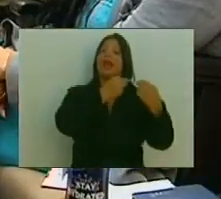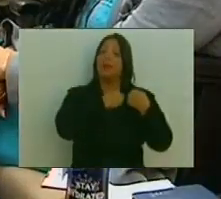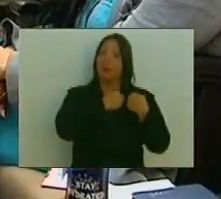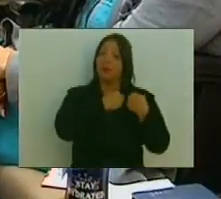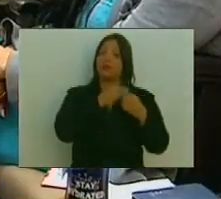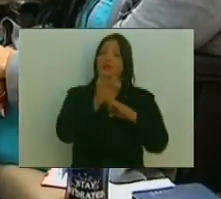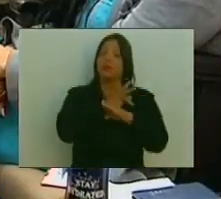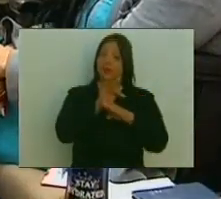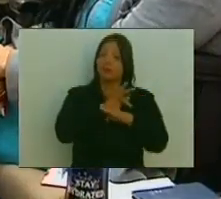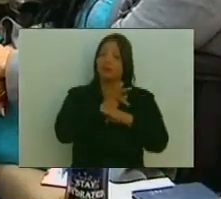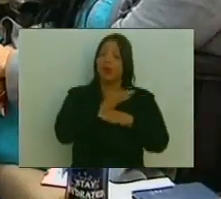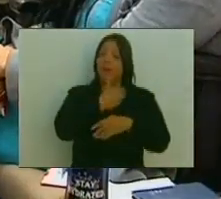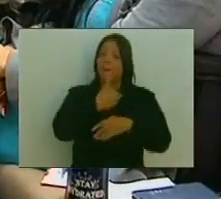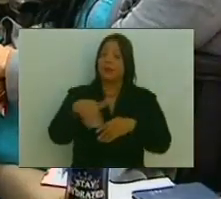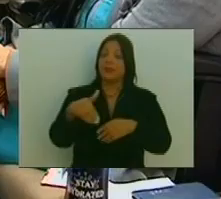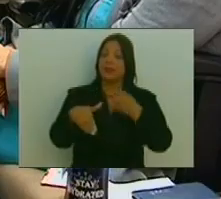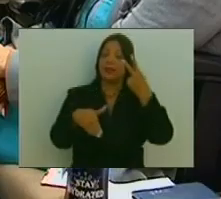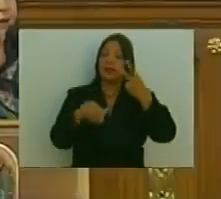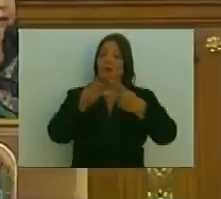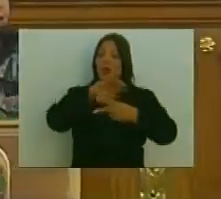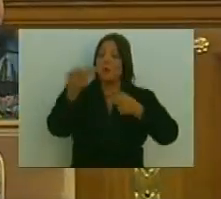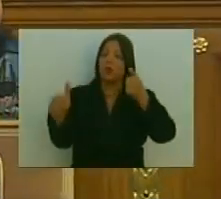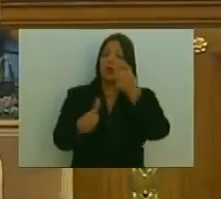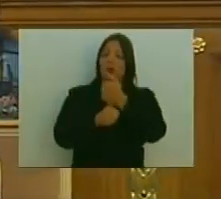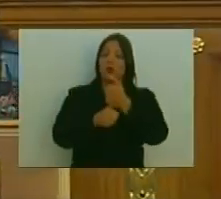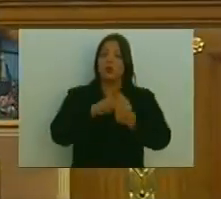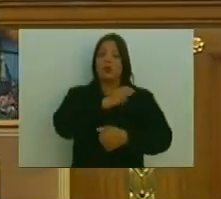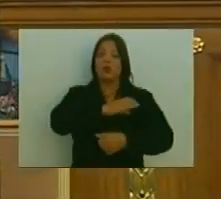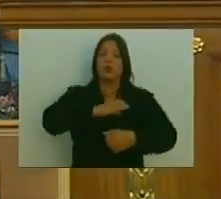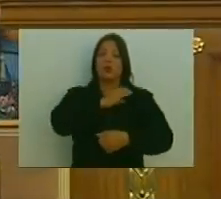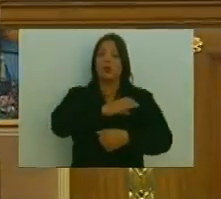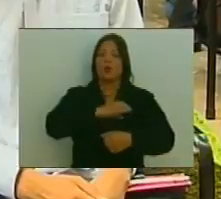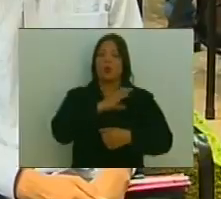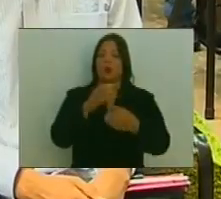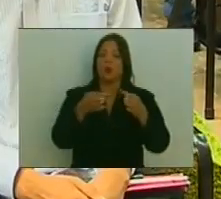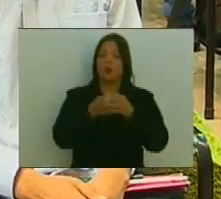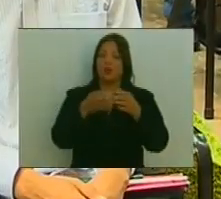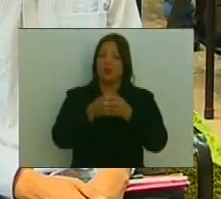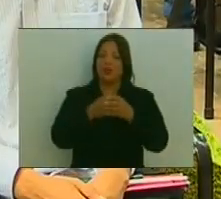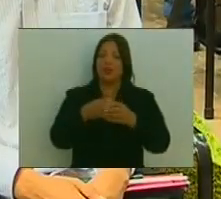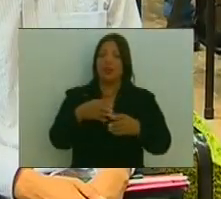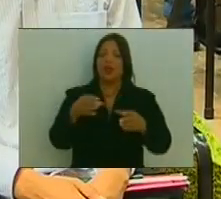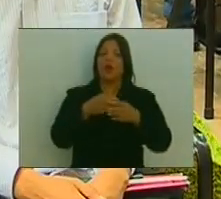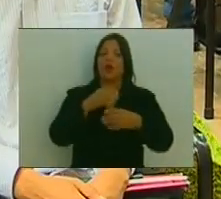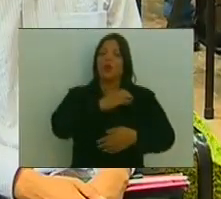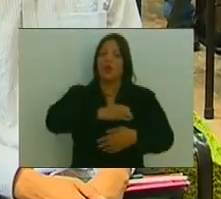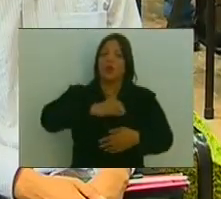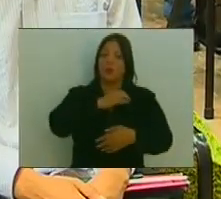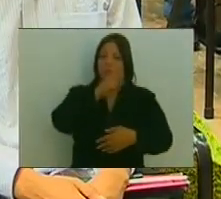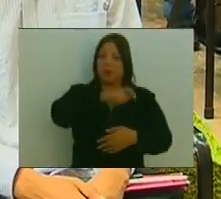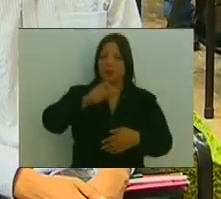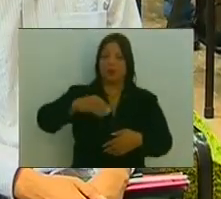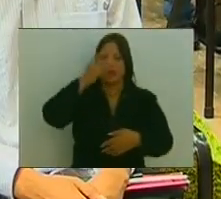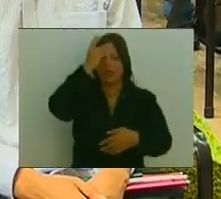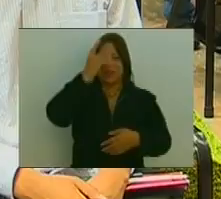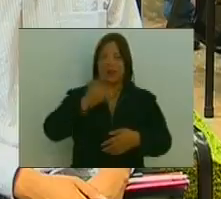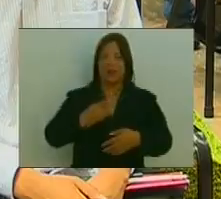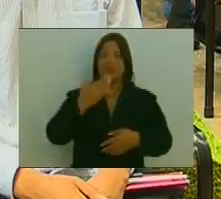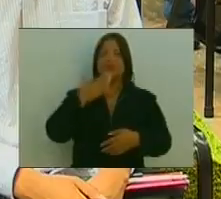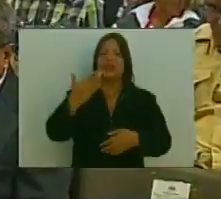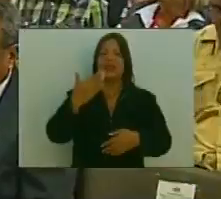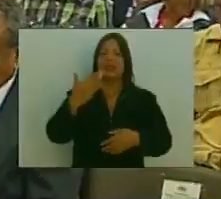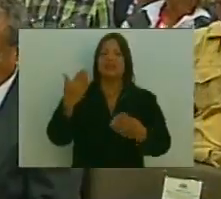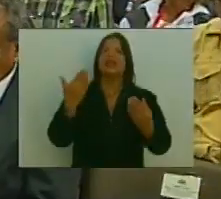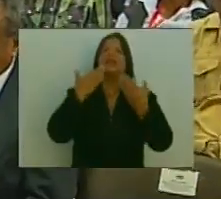la buena lid de formar parte de la como Presidenta y Vicepresidenta de la Comisión para las Personas con Discapacidad.